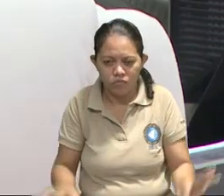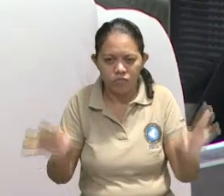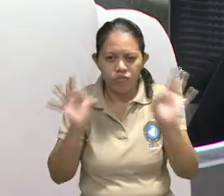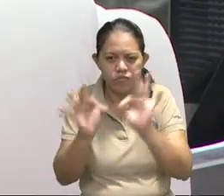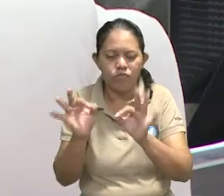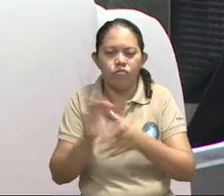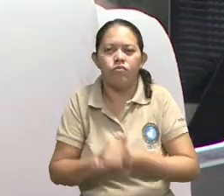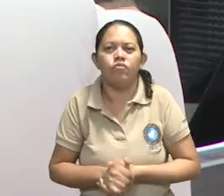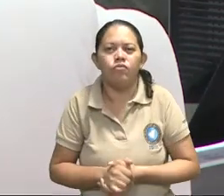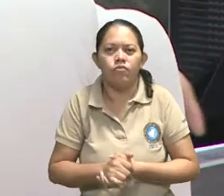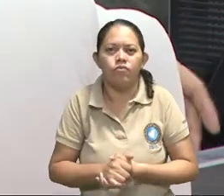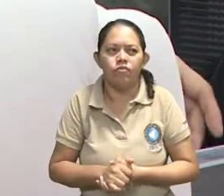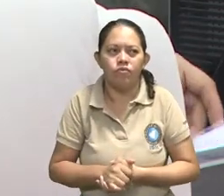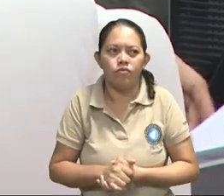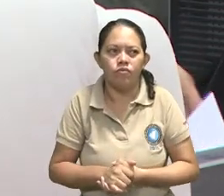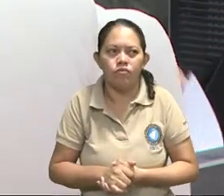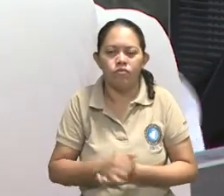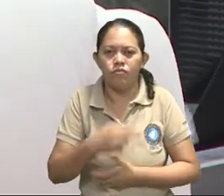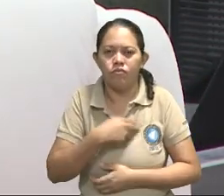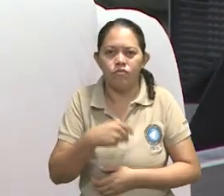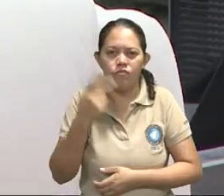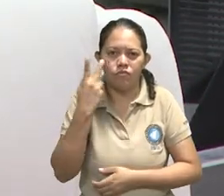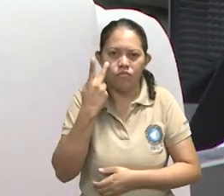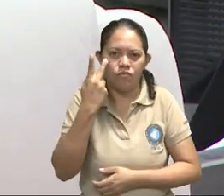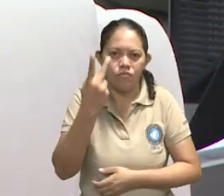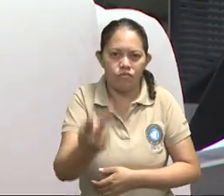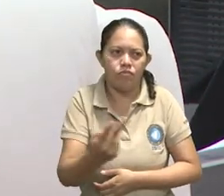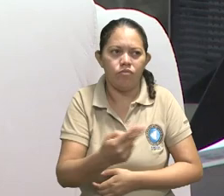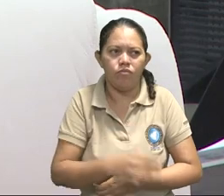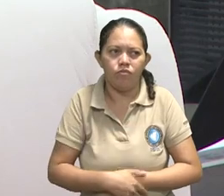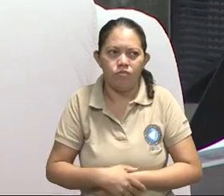particular. Si ustedes observan,